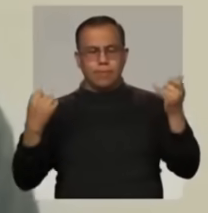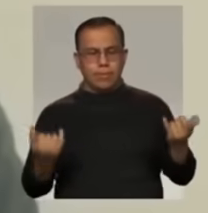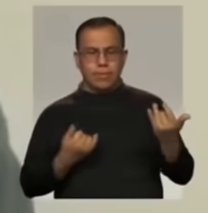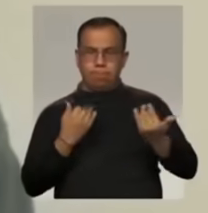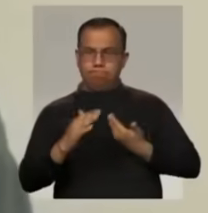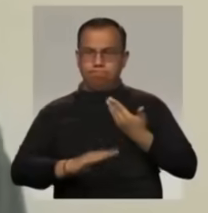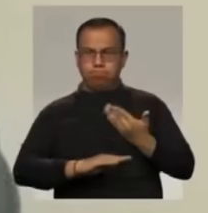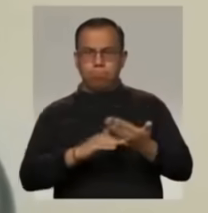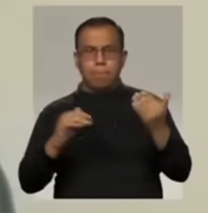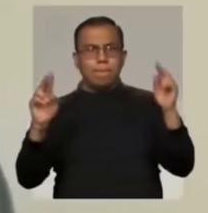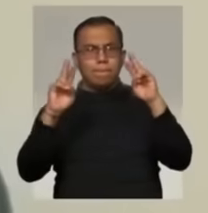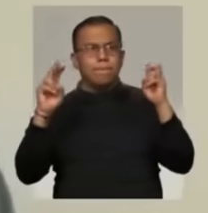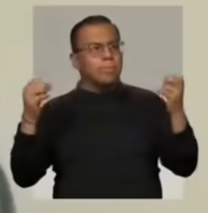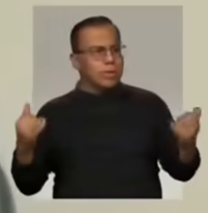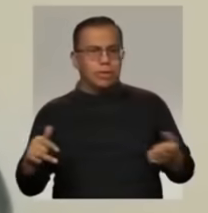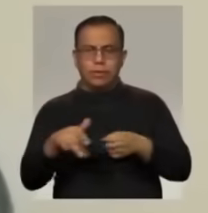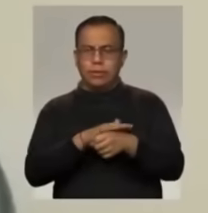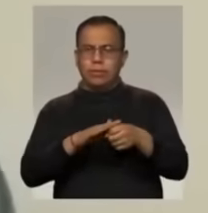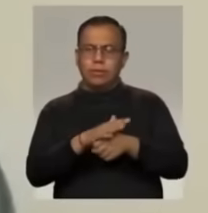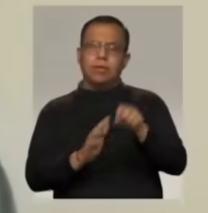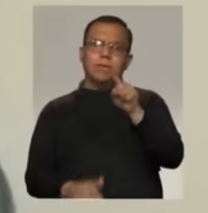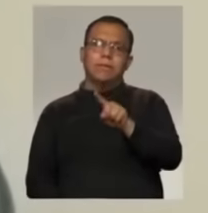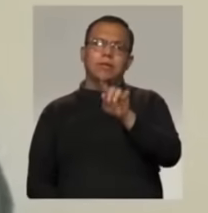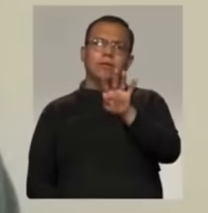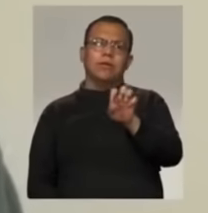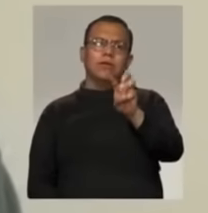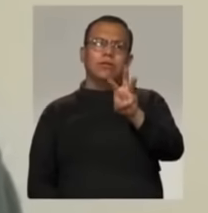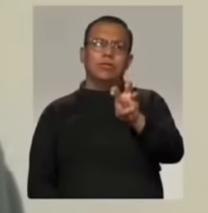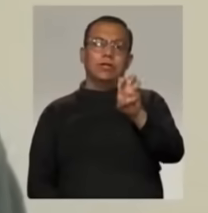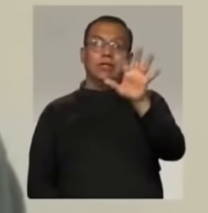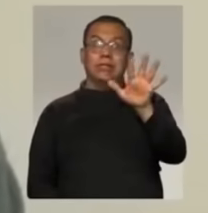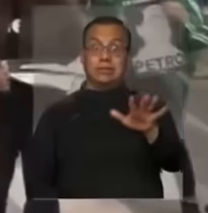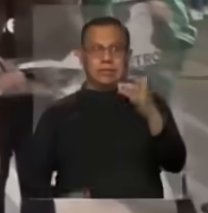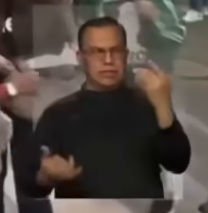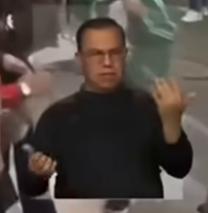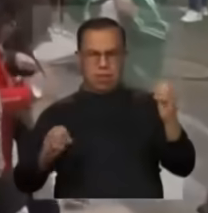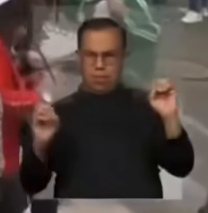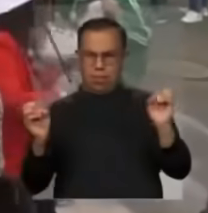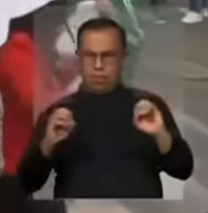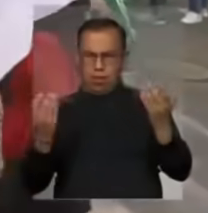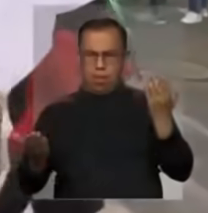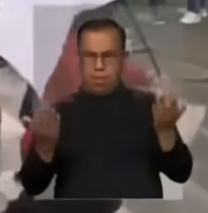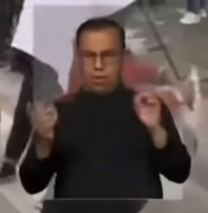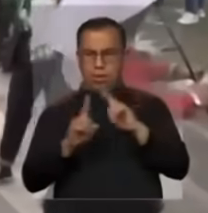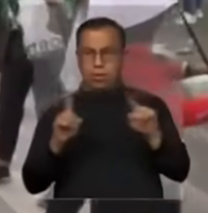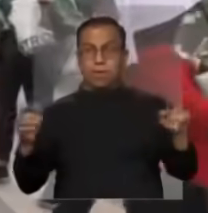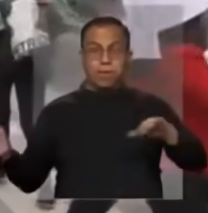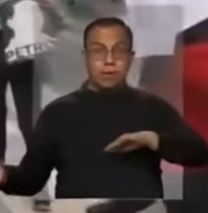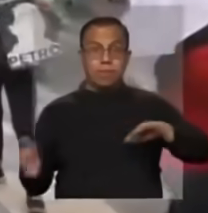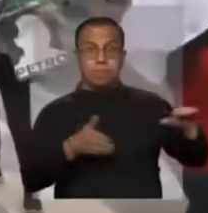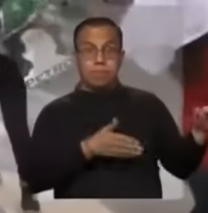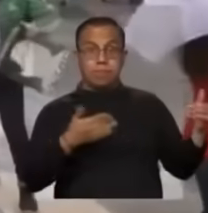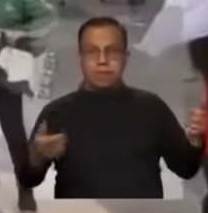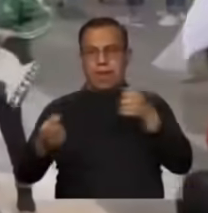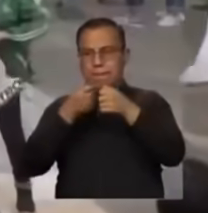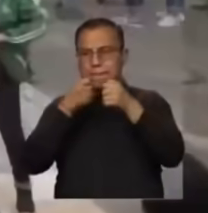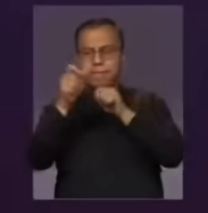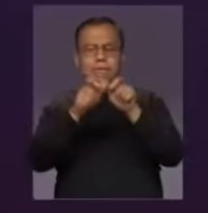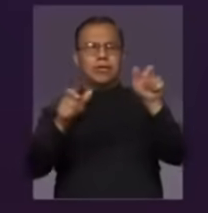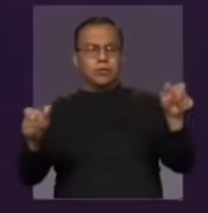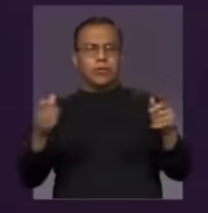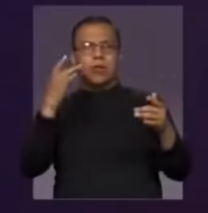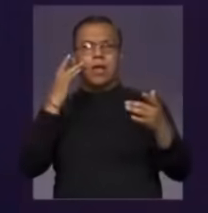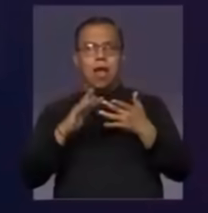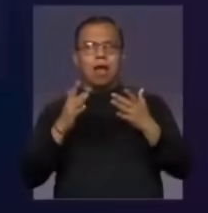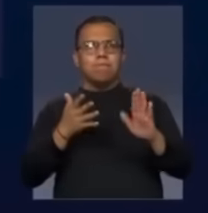planteando, incluso asimilando lo que pasó en 1985 con la toma de justicia, creo que nada que ver. La prensa no fue la excepción. Varios